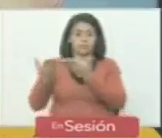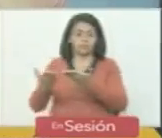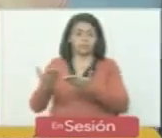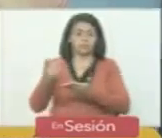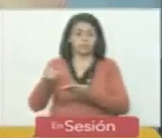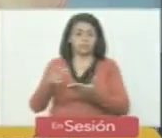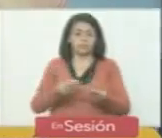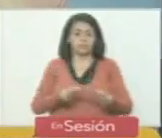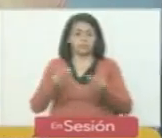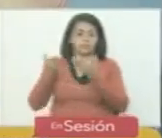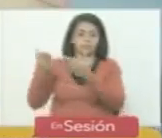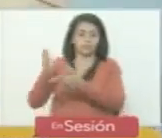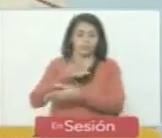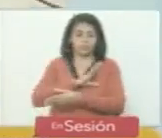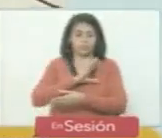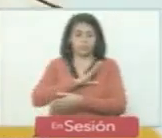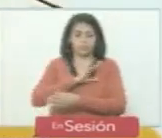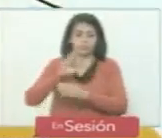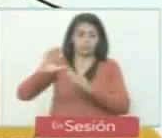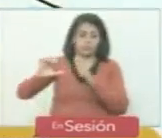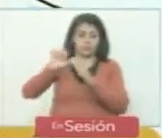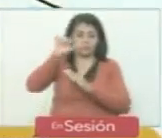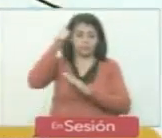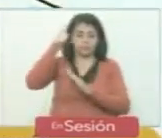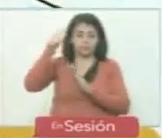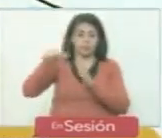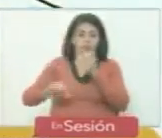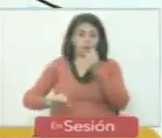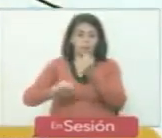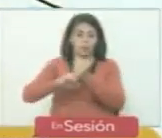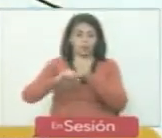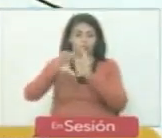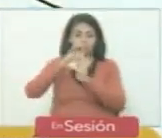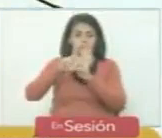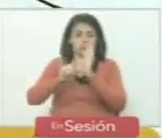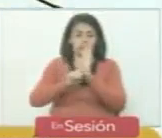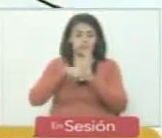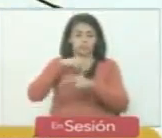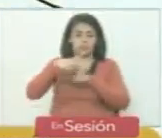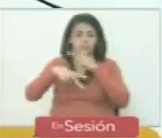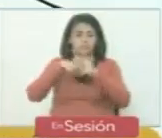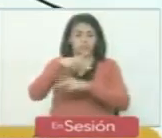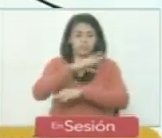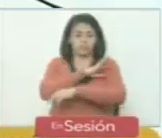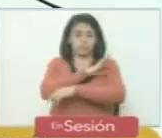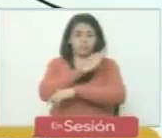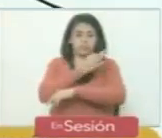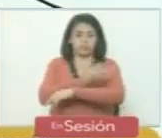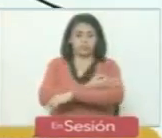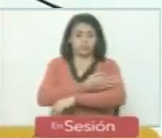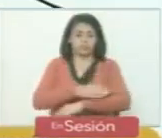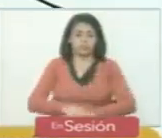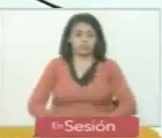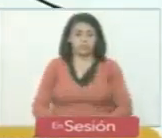además de otorgarle el rango constitucional, comienza un proceso de fortalecimiento,